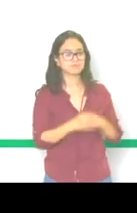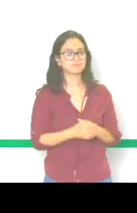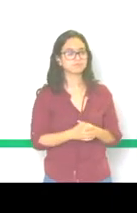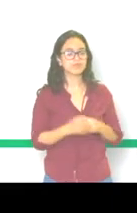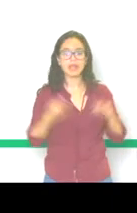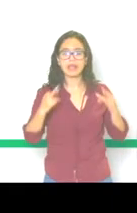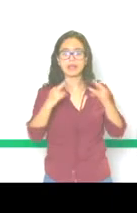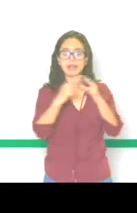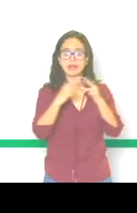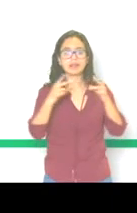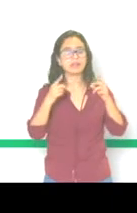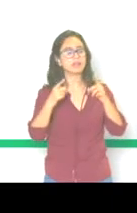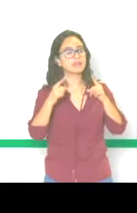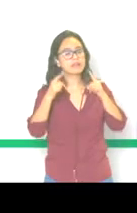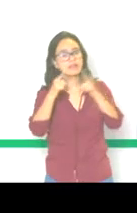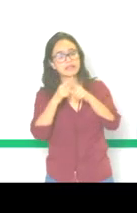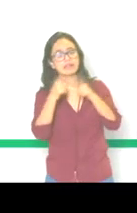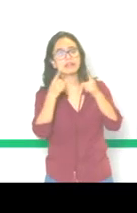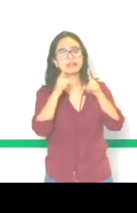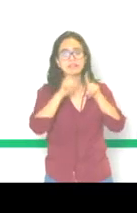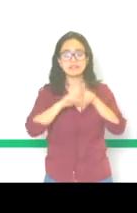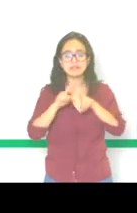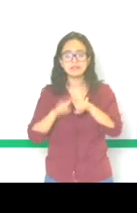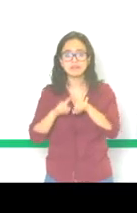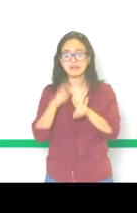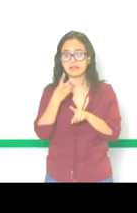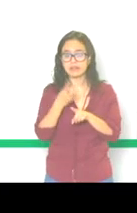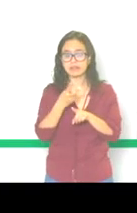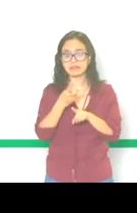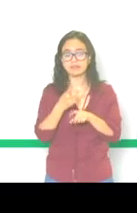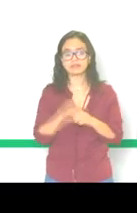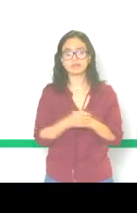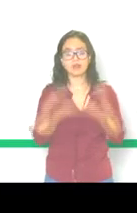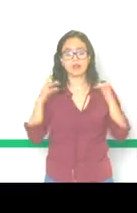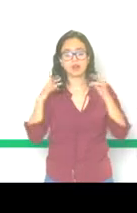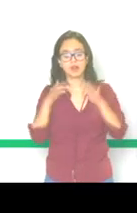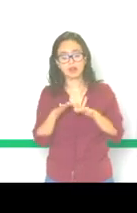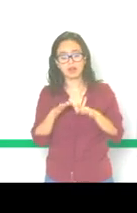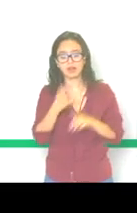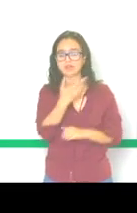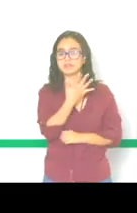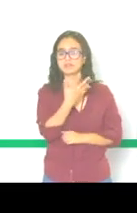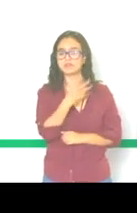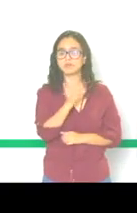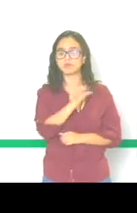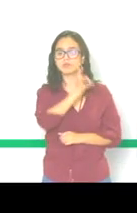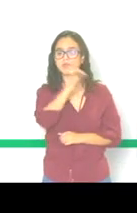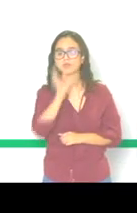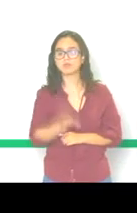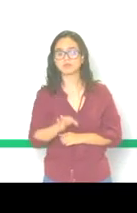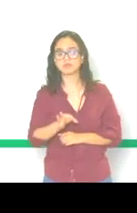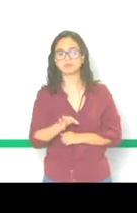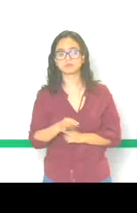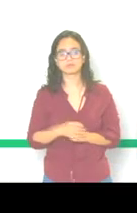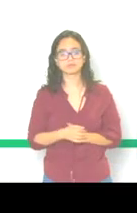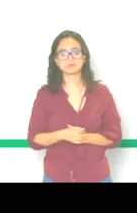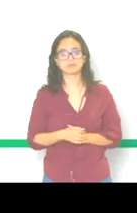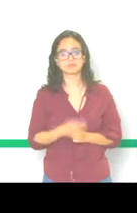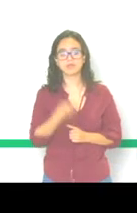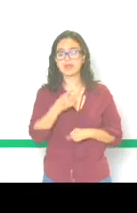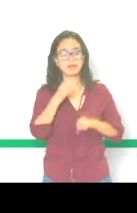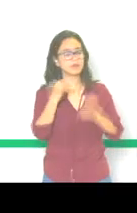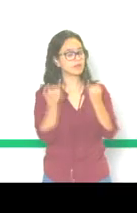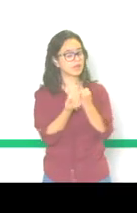Centros religiosos, iglesias, templos, sinagogas, mezquitas, se disminuye el aforo al 50% con